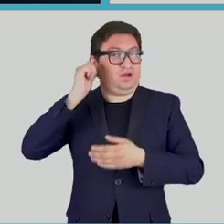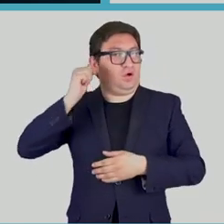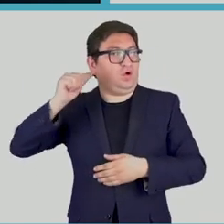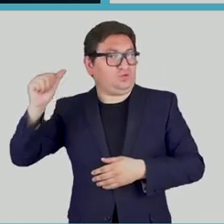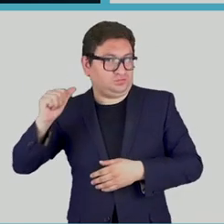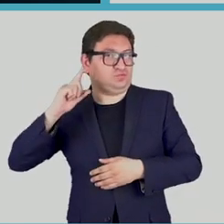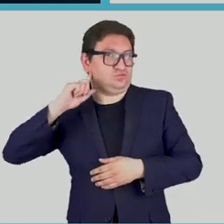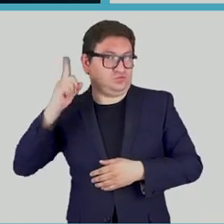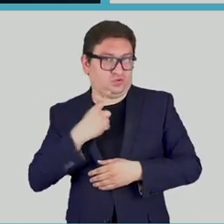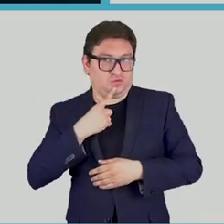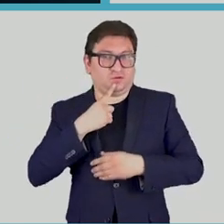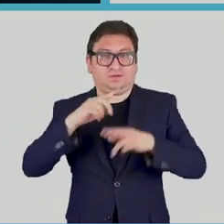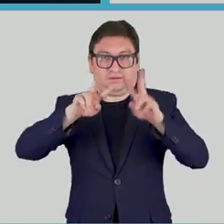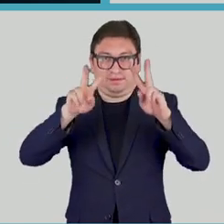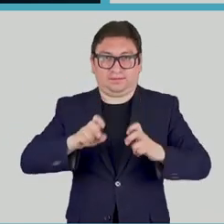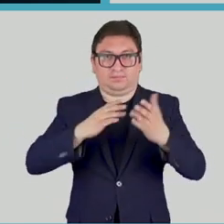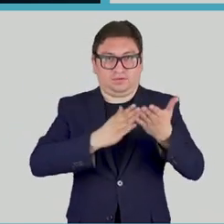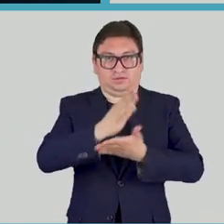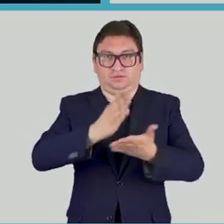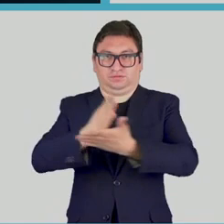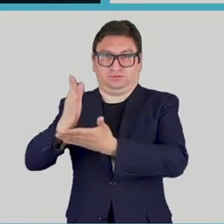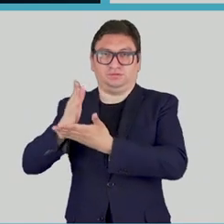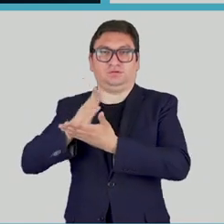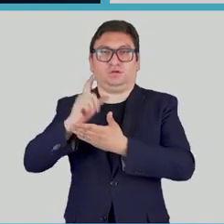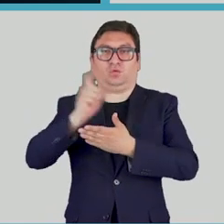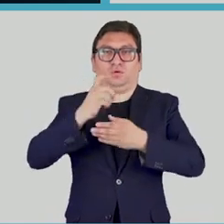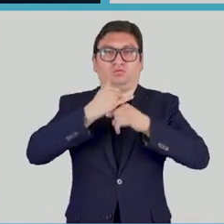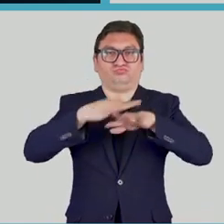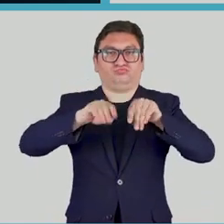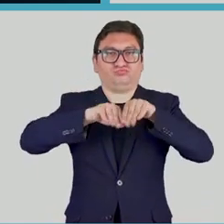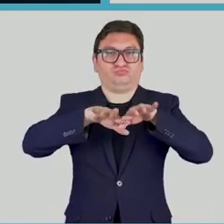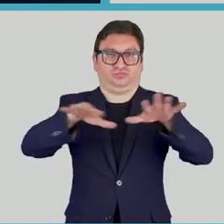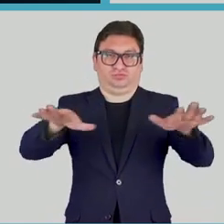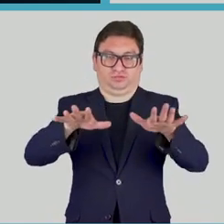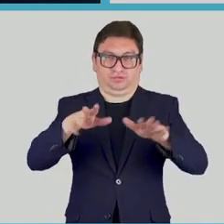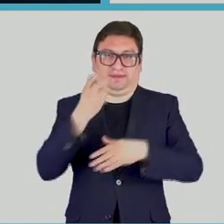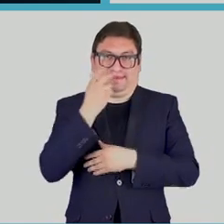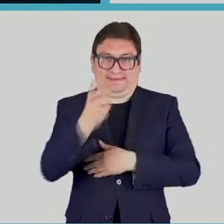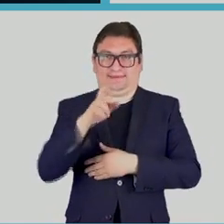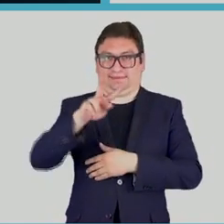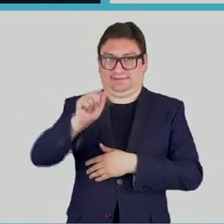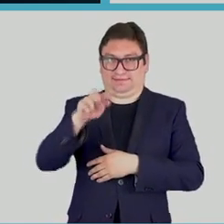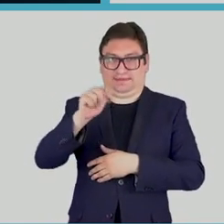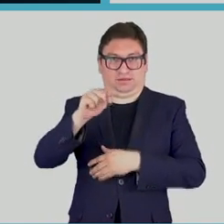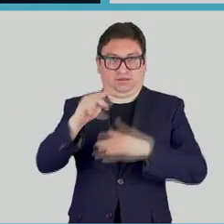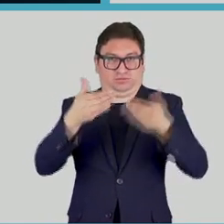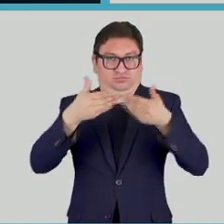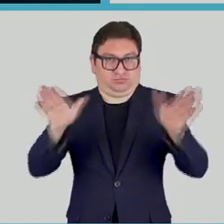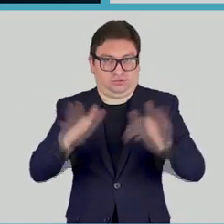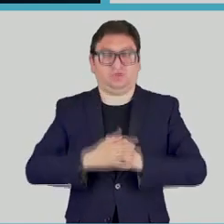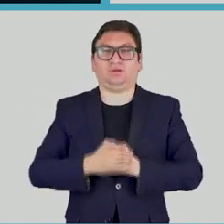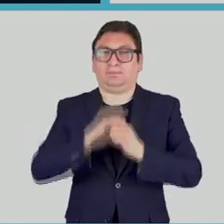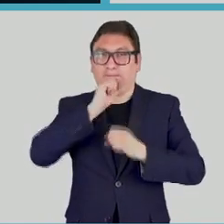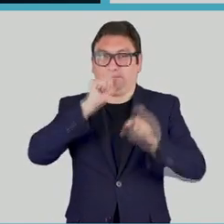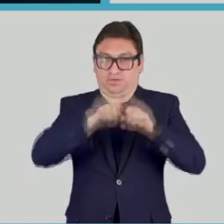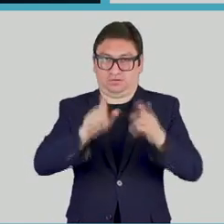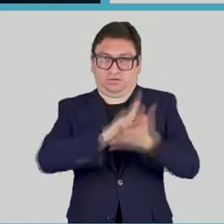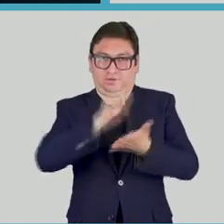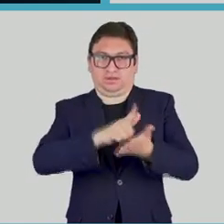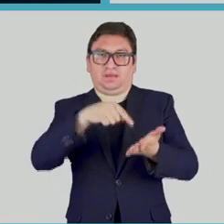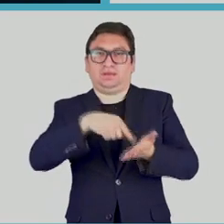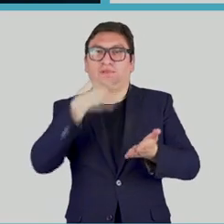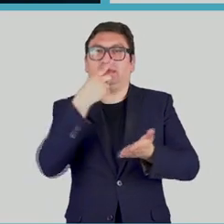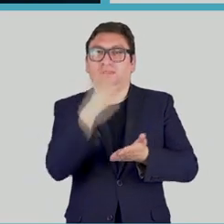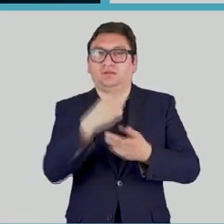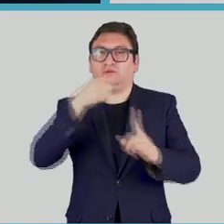auditiva y en materia de accesibilidad a los contenidos audiovisuales es en la televisión abierta Así mismo la